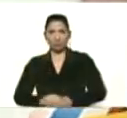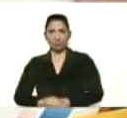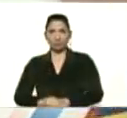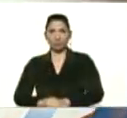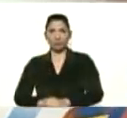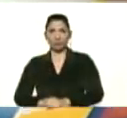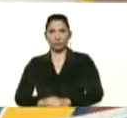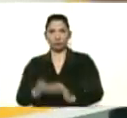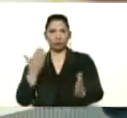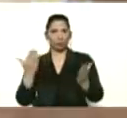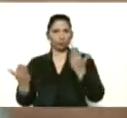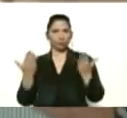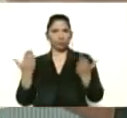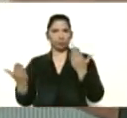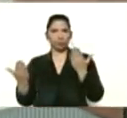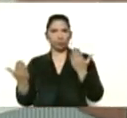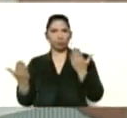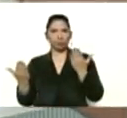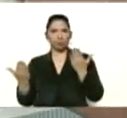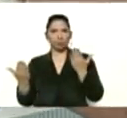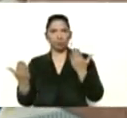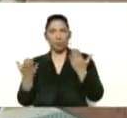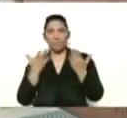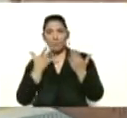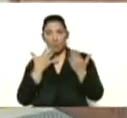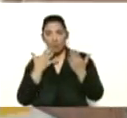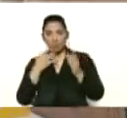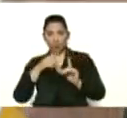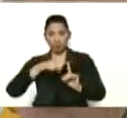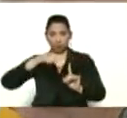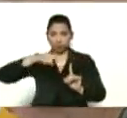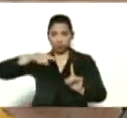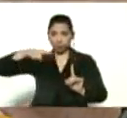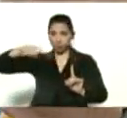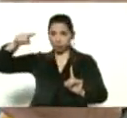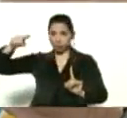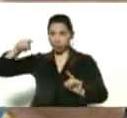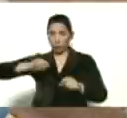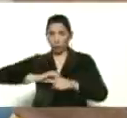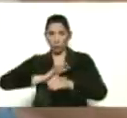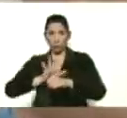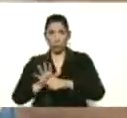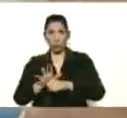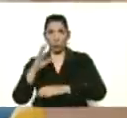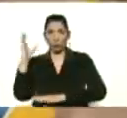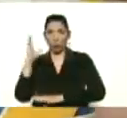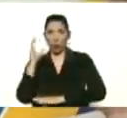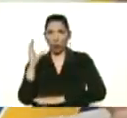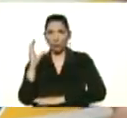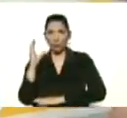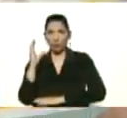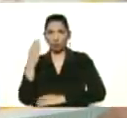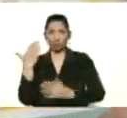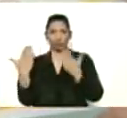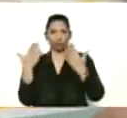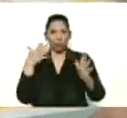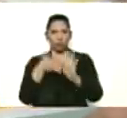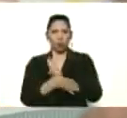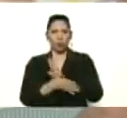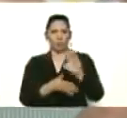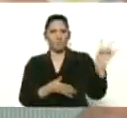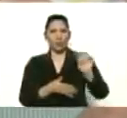y compara los casos de COVID-19 en Colombia respecto a